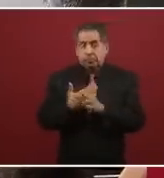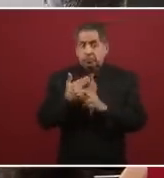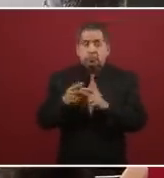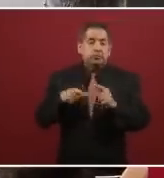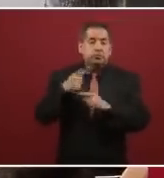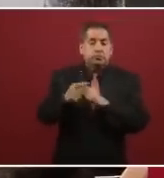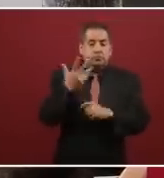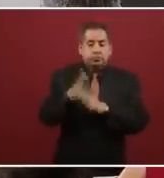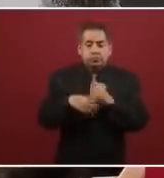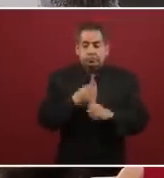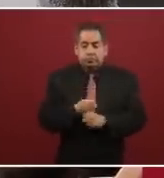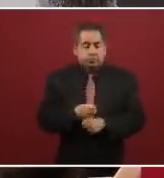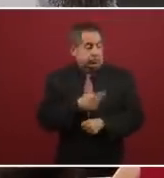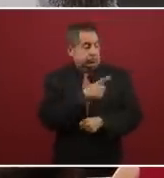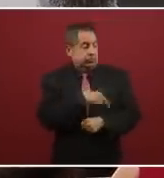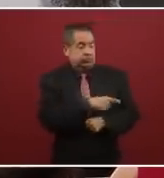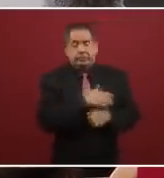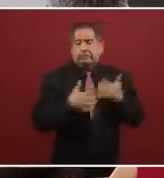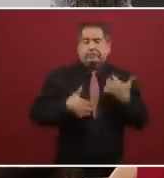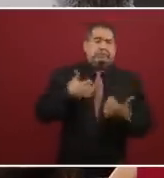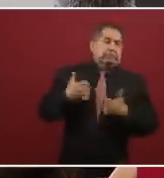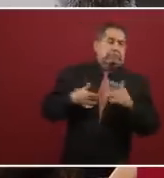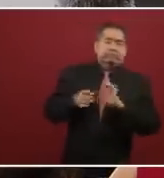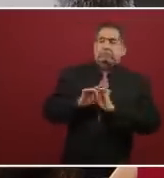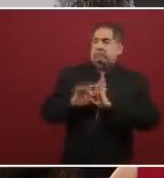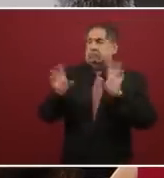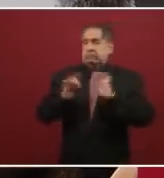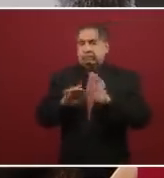Pues ya brincaron, no les gustó.